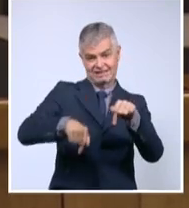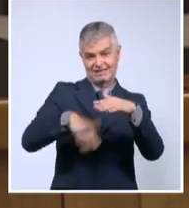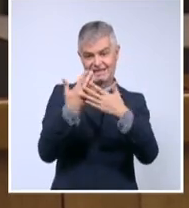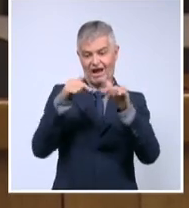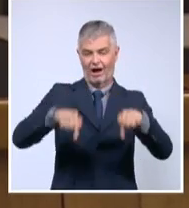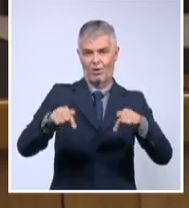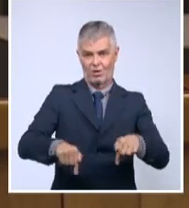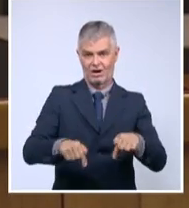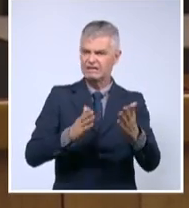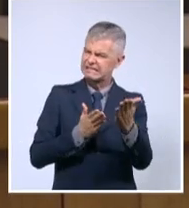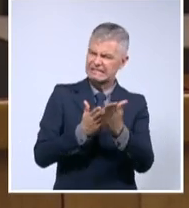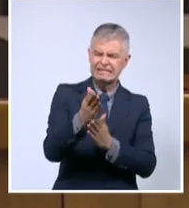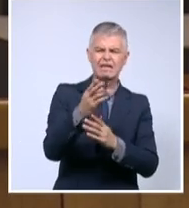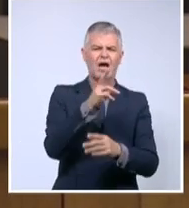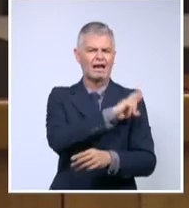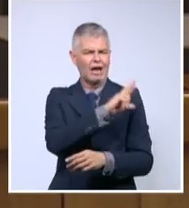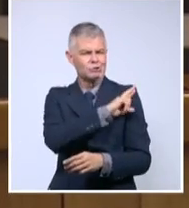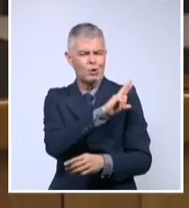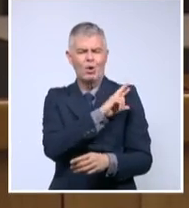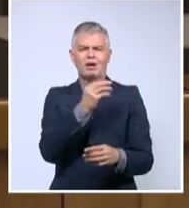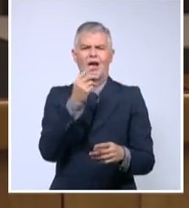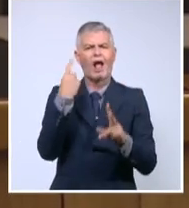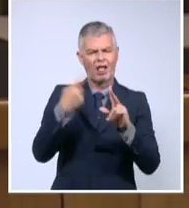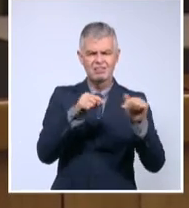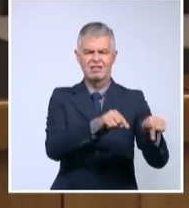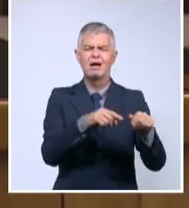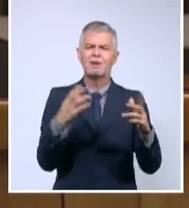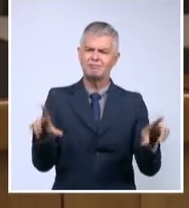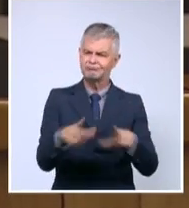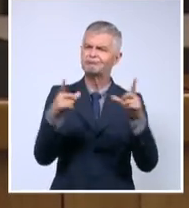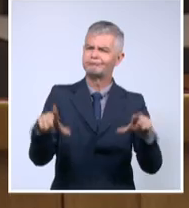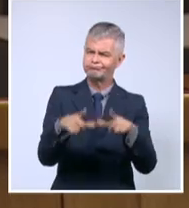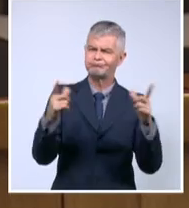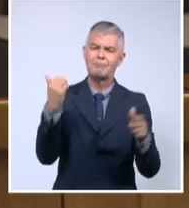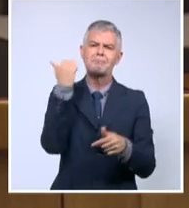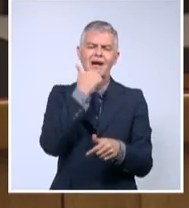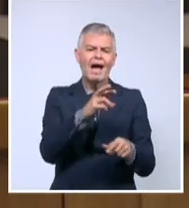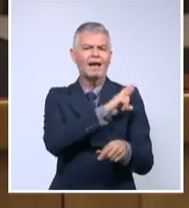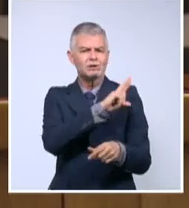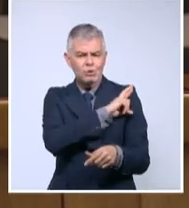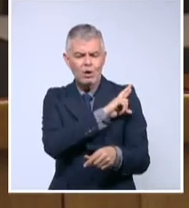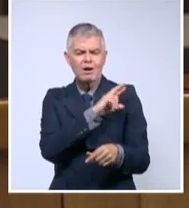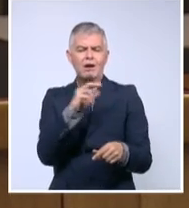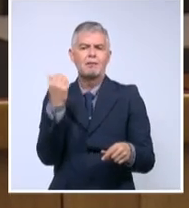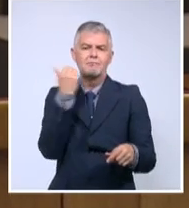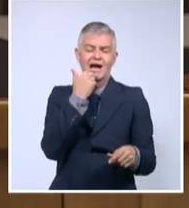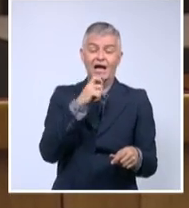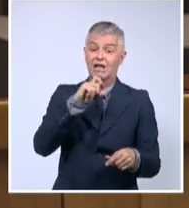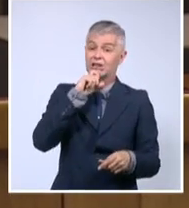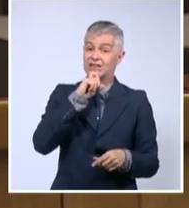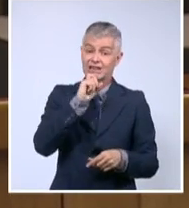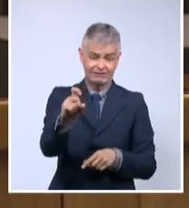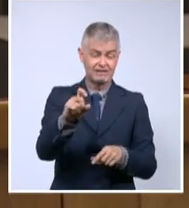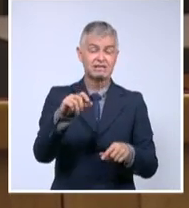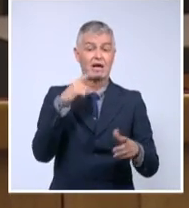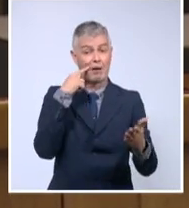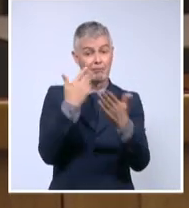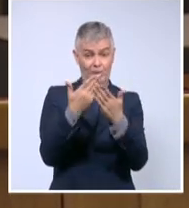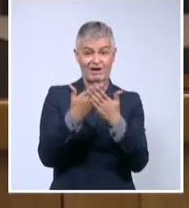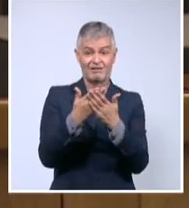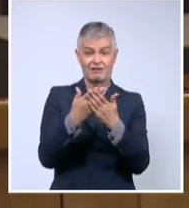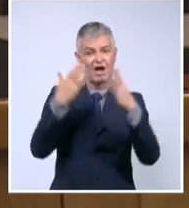Siguen existiendo razones para celebrar, más razones mientras más duras han sido las pruebas que hemos vencido.